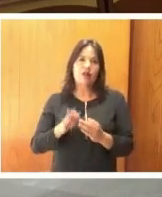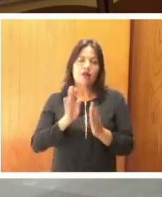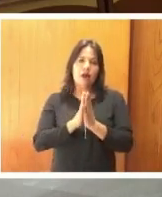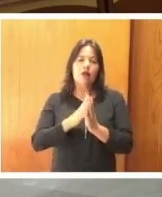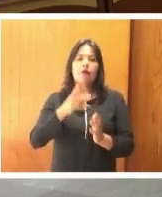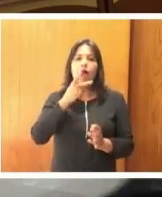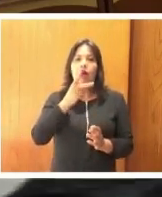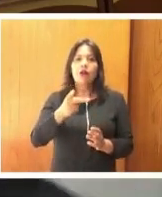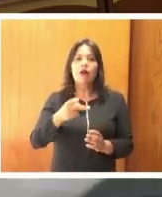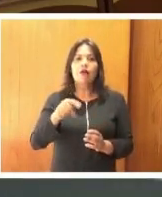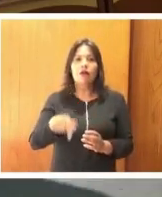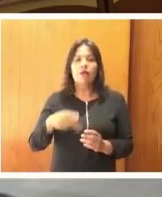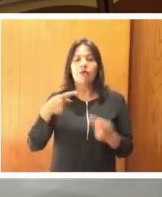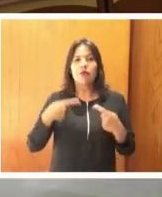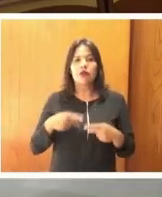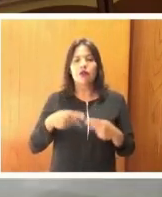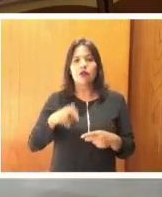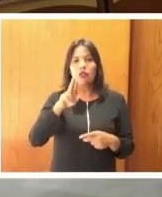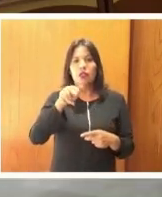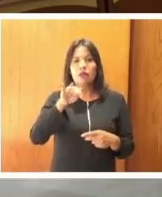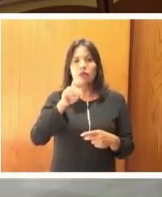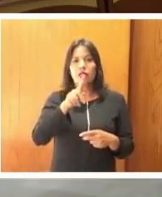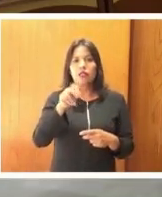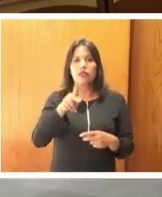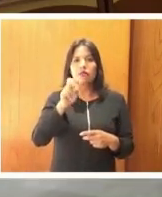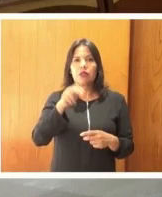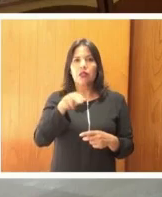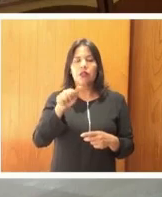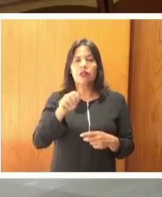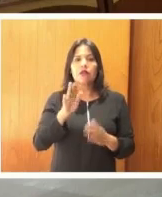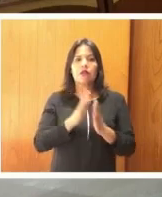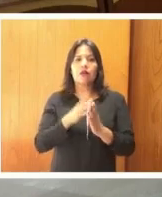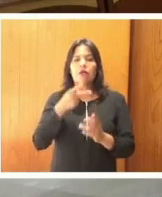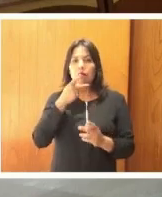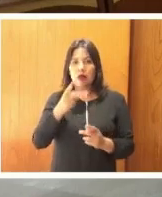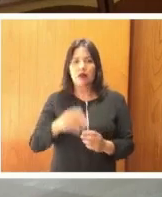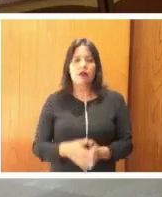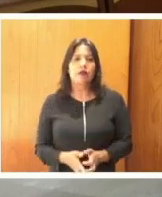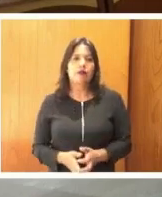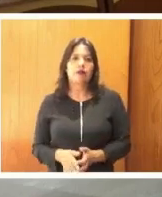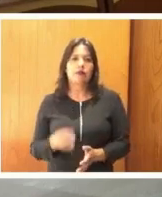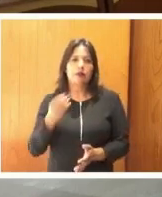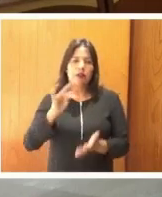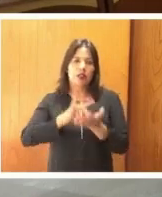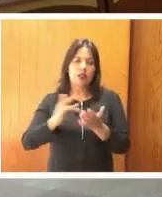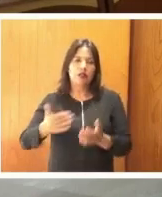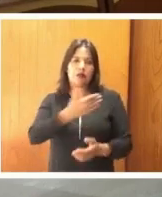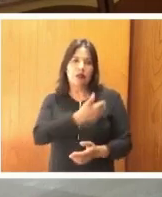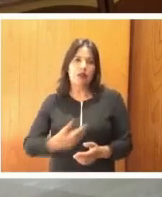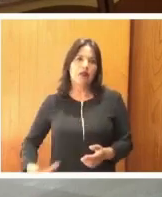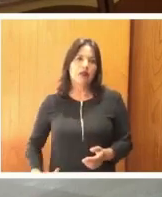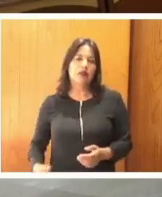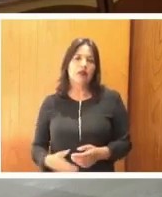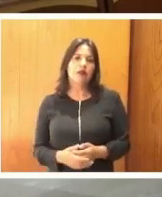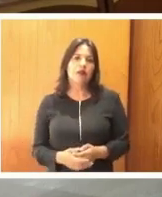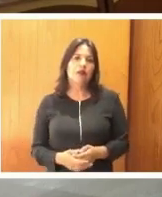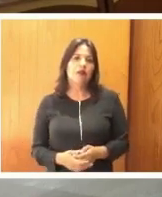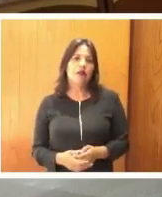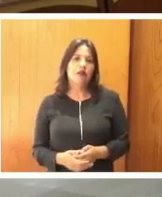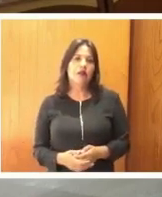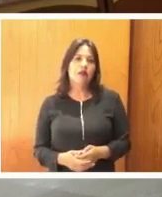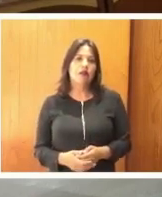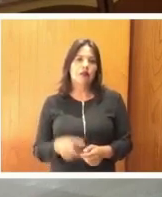palabra a la comisionada Ramírez Peña, ya que pidió hacerlo así en asuntos generales. Gracias, señor presidente. Pues en primer